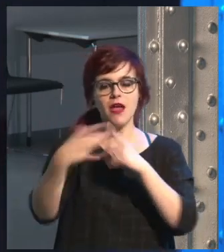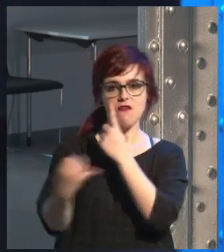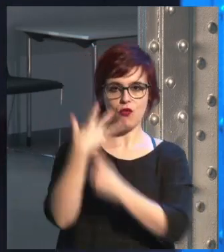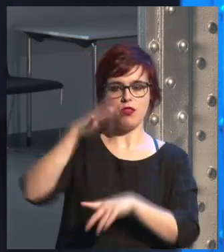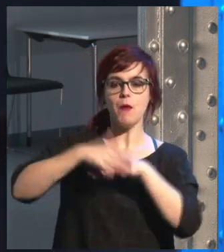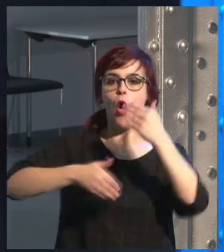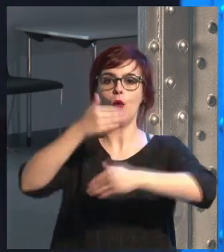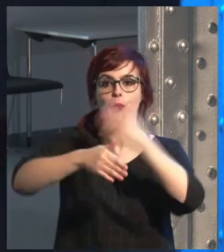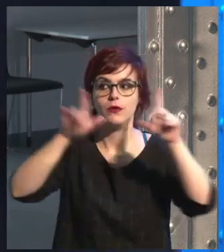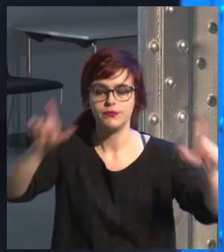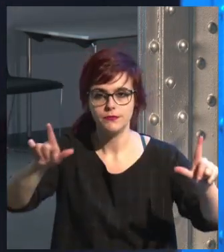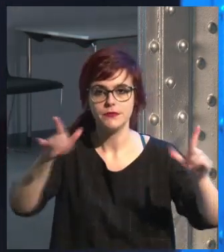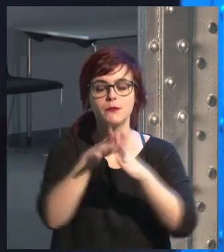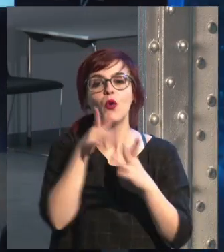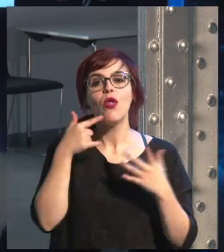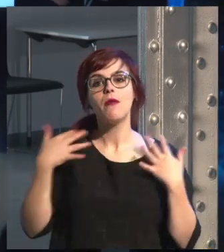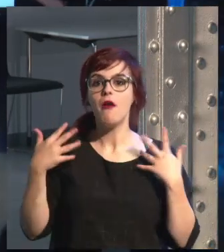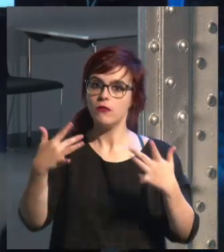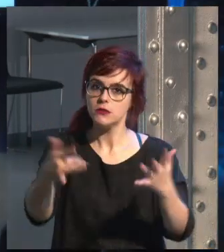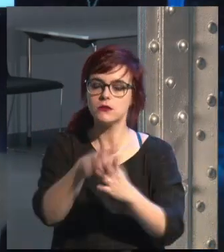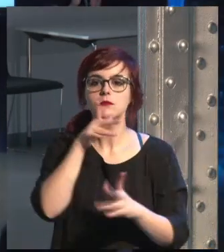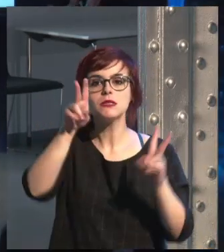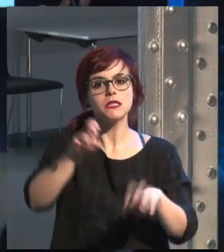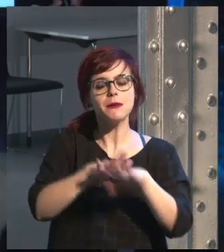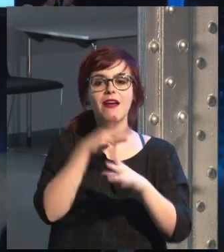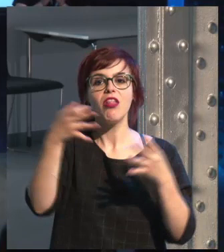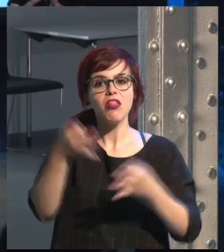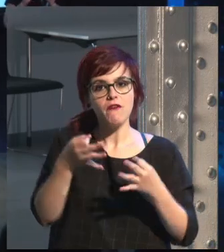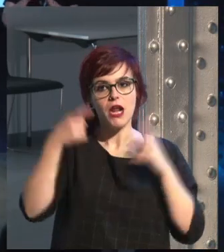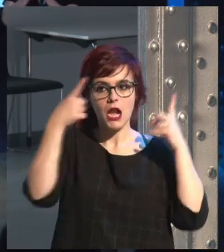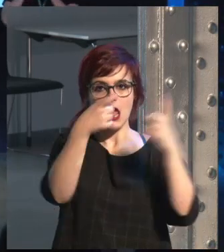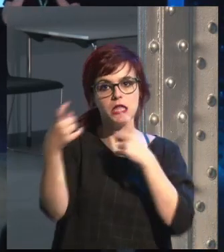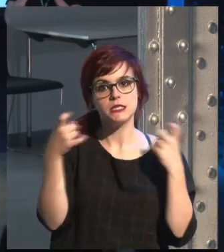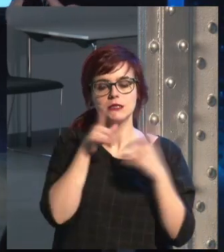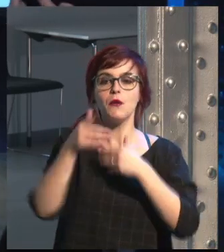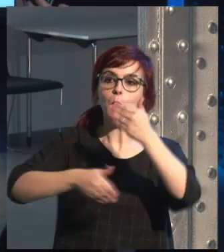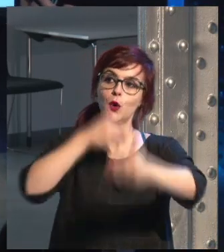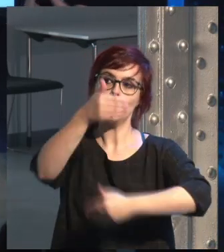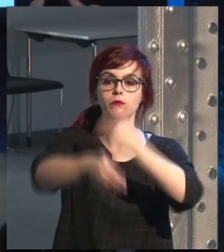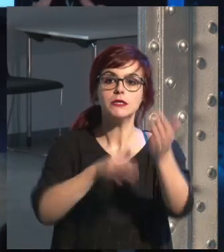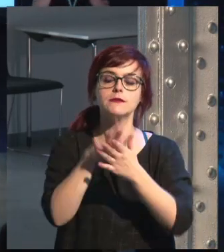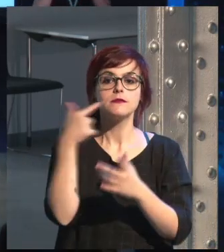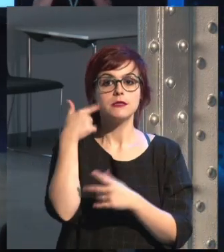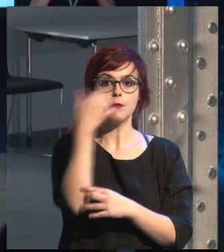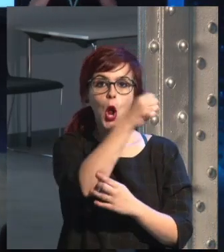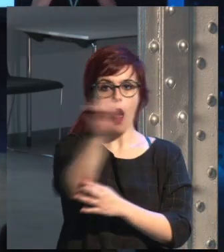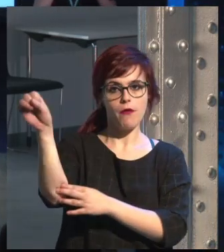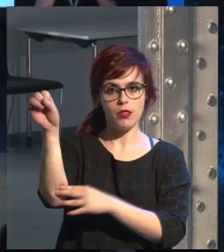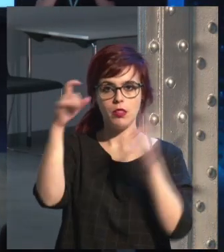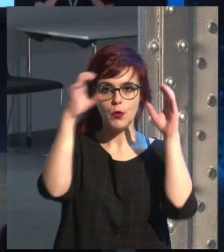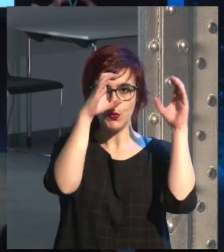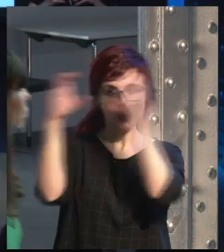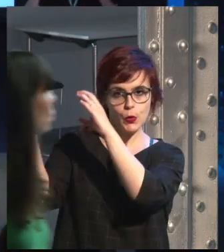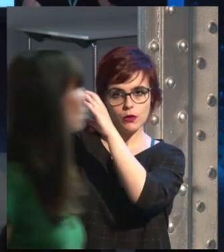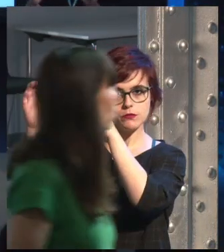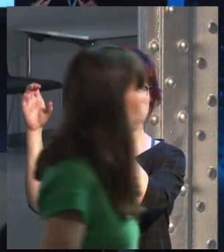fluida. Fluida significa que tiene que tener baja persistencia. Significa que siempre tiene que ir... O sea, si yo me giro la cabeza, las gafas